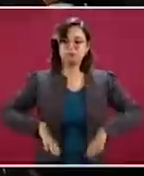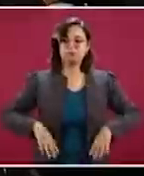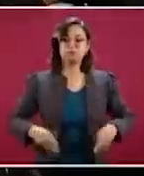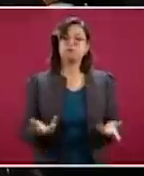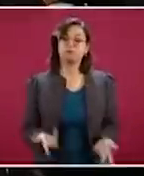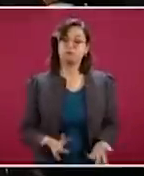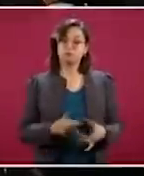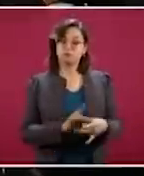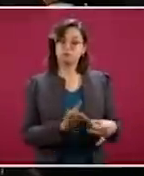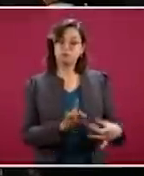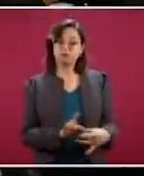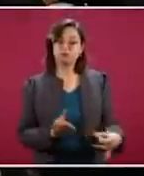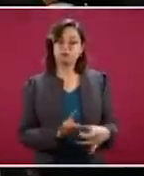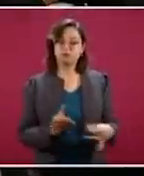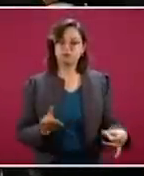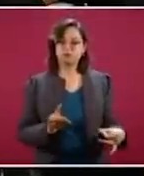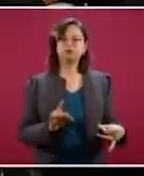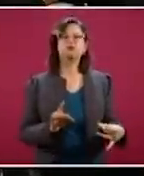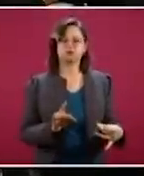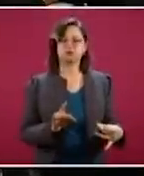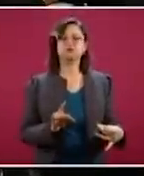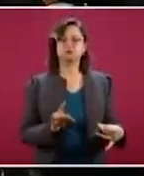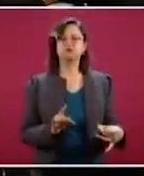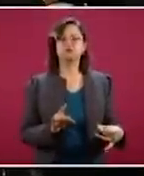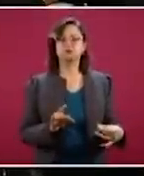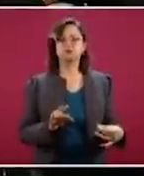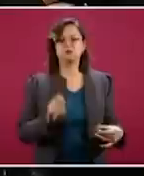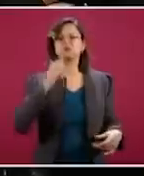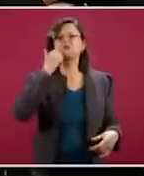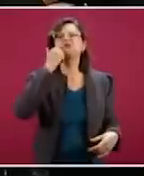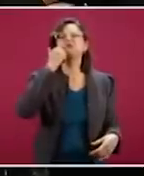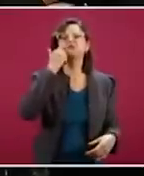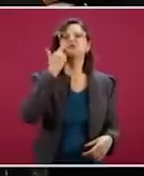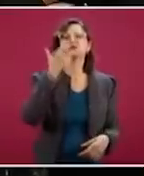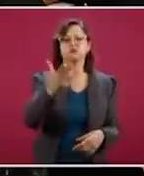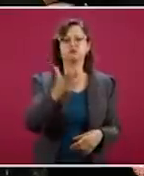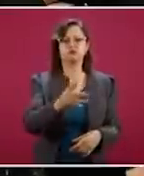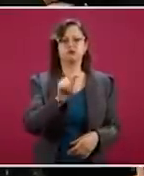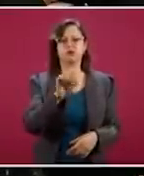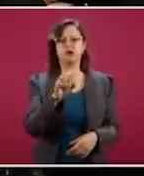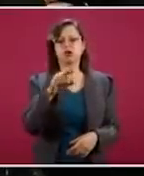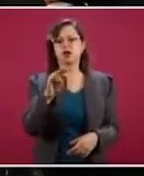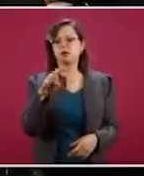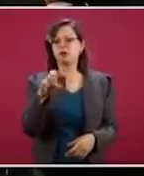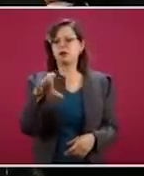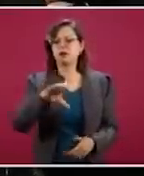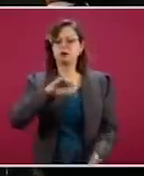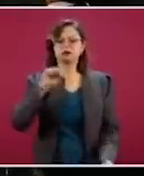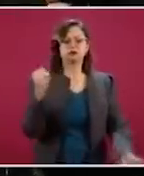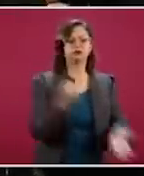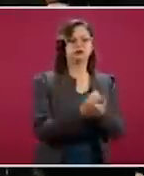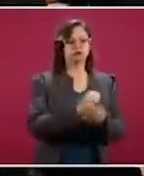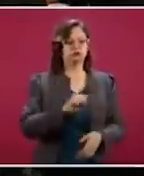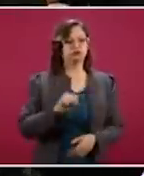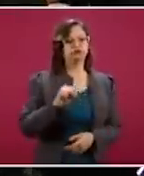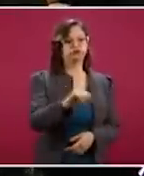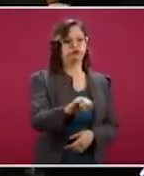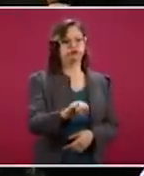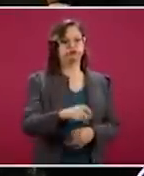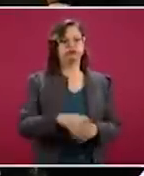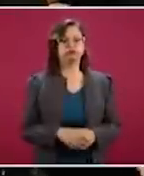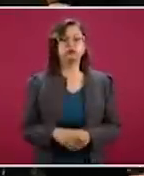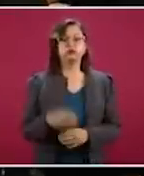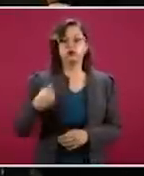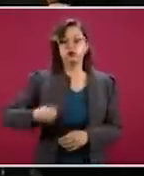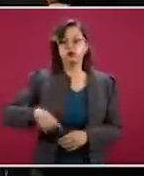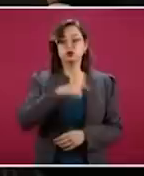acerca de que estamos a favor de la aprobación del tratado y que